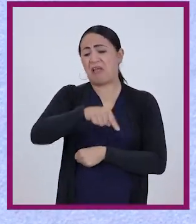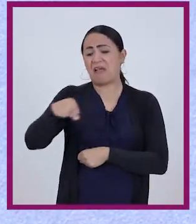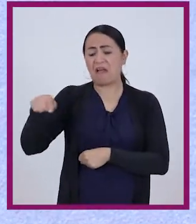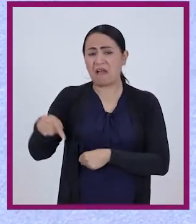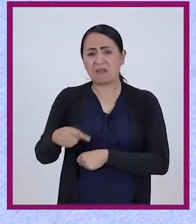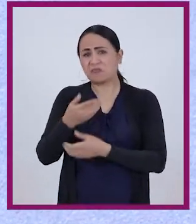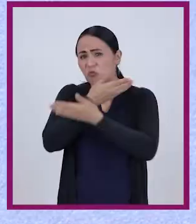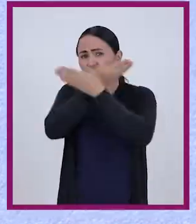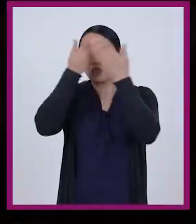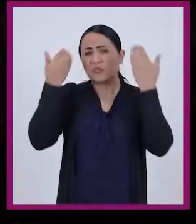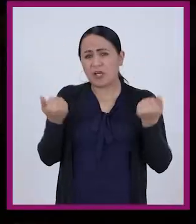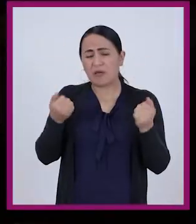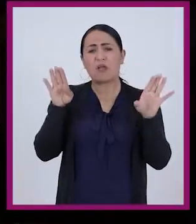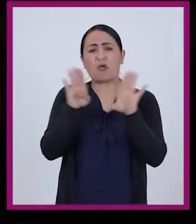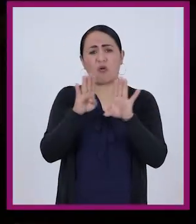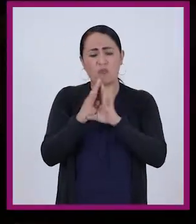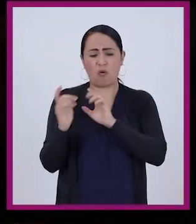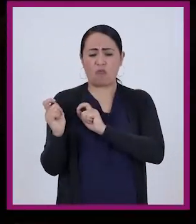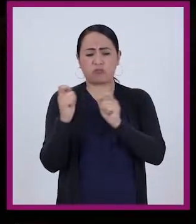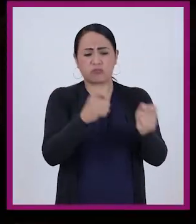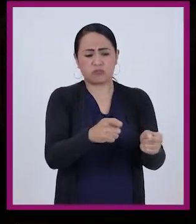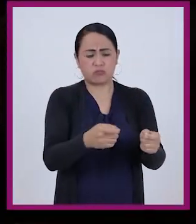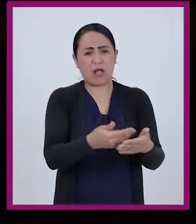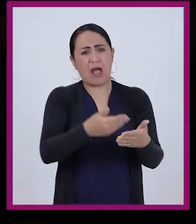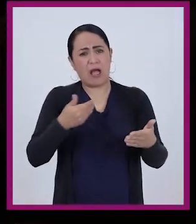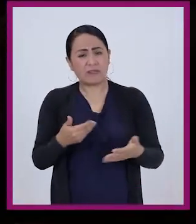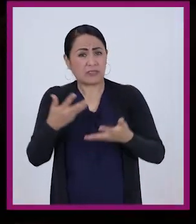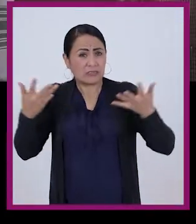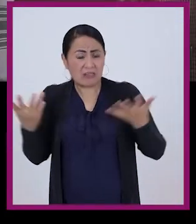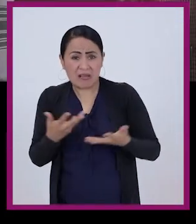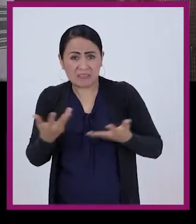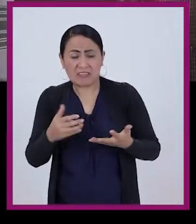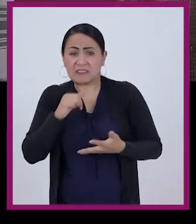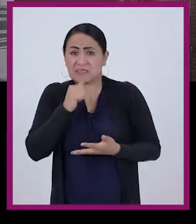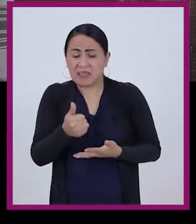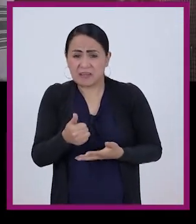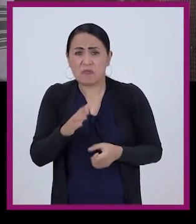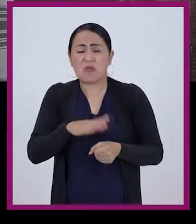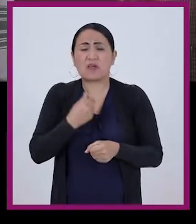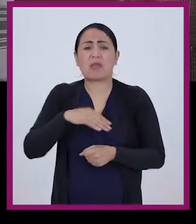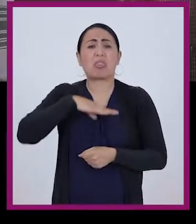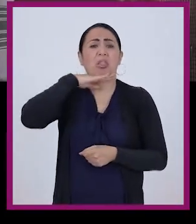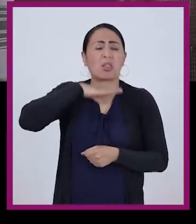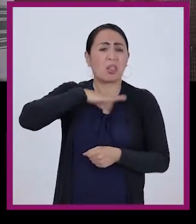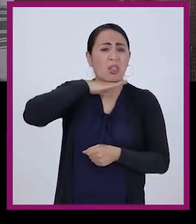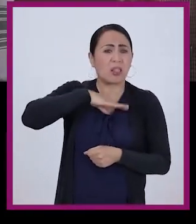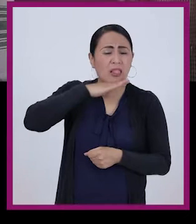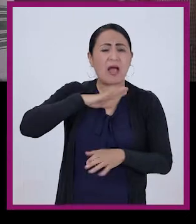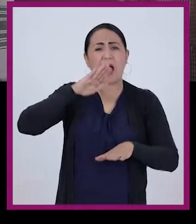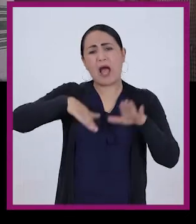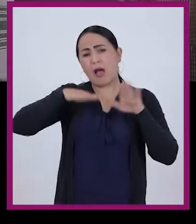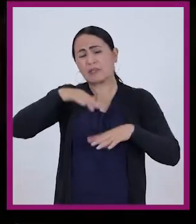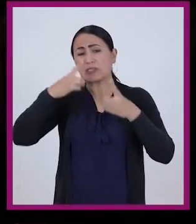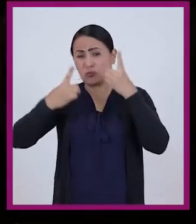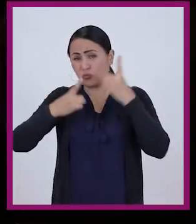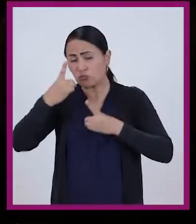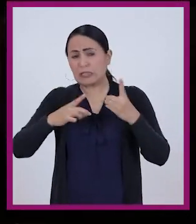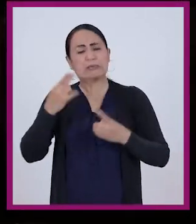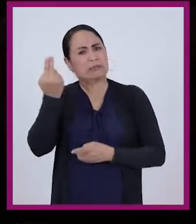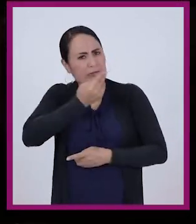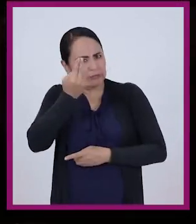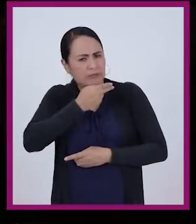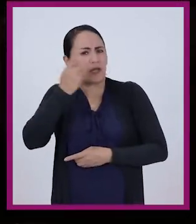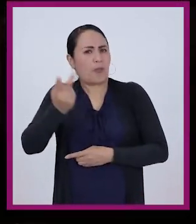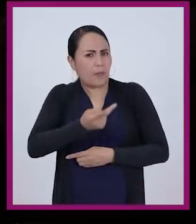es nuestra meta final, qué vamos a entregar y cómo lo vamos a hacer. Esto es porque no ponemos atención en lo que se nos pide. Si